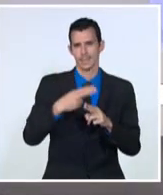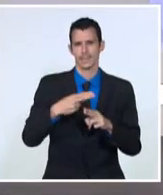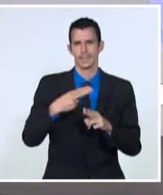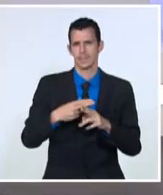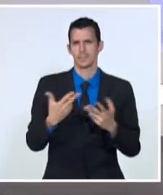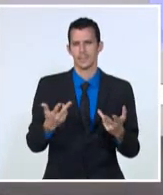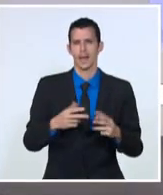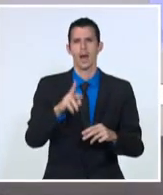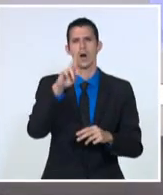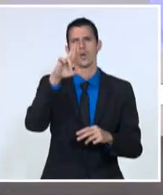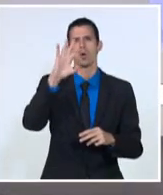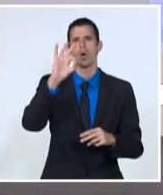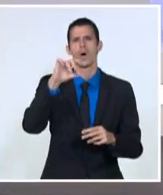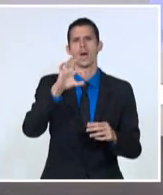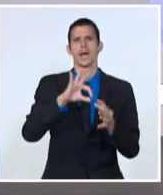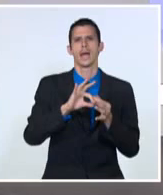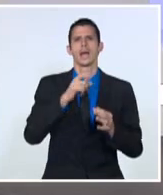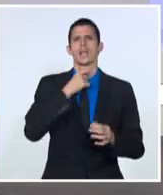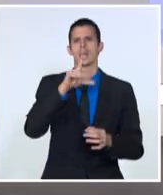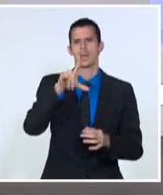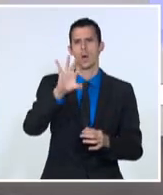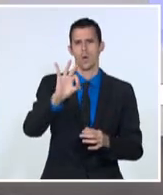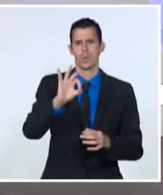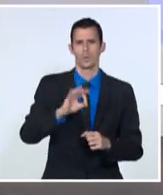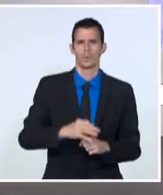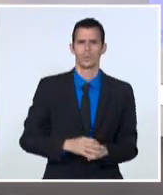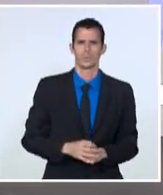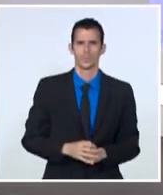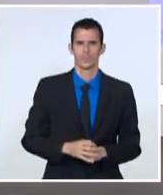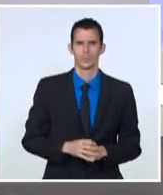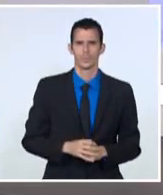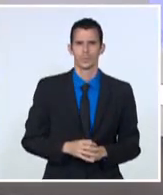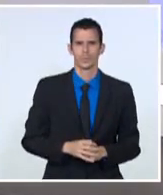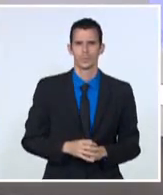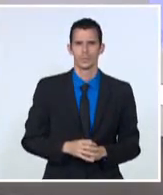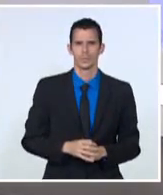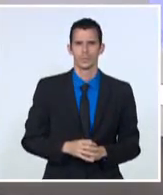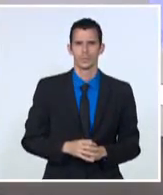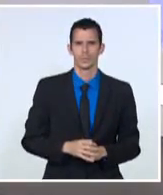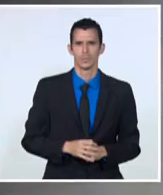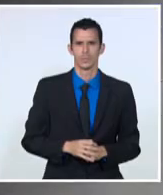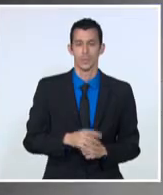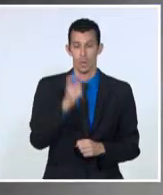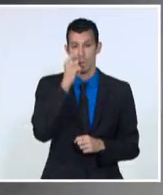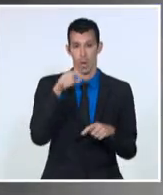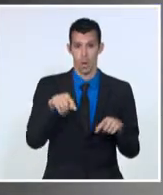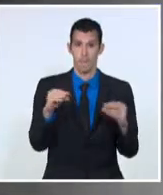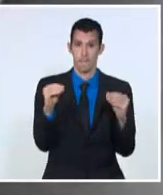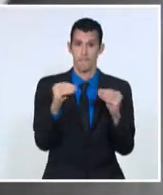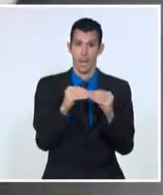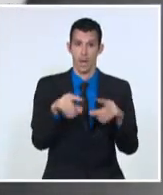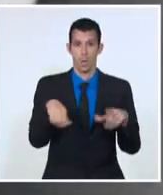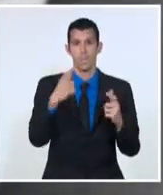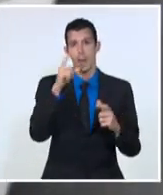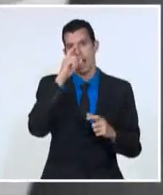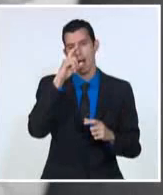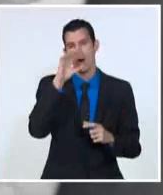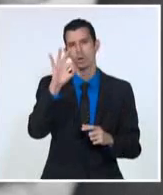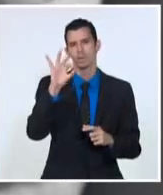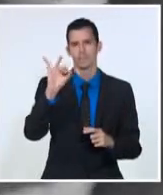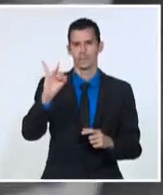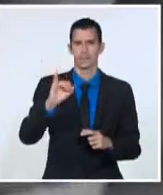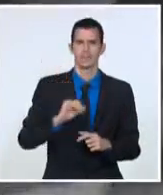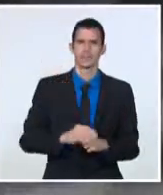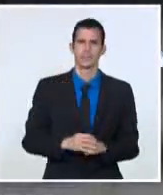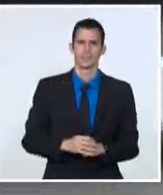etnólogo Rogelio Martínez puré quien hubiera cumplido hoy 86 años desde su perfil en Facebook el Ministerio de